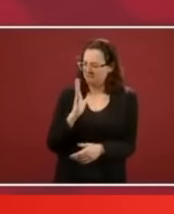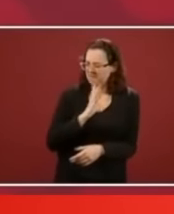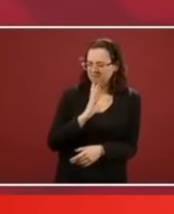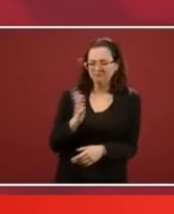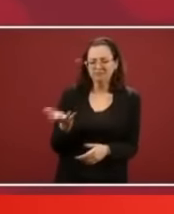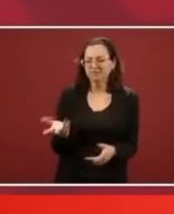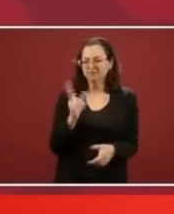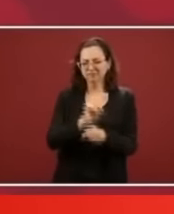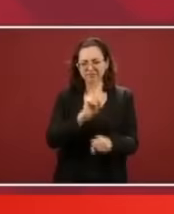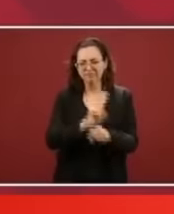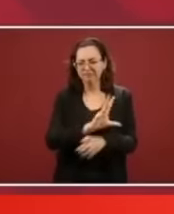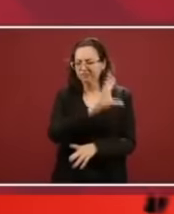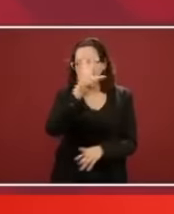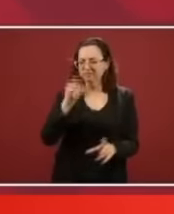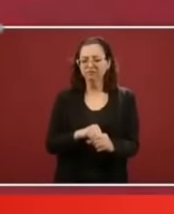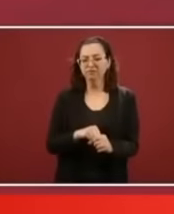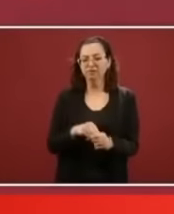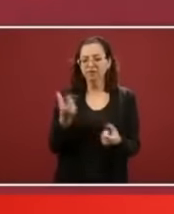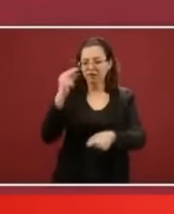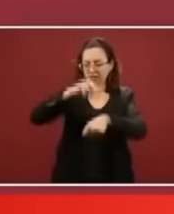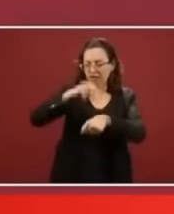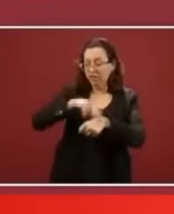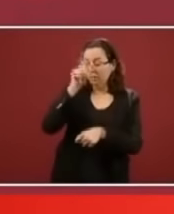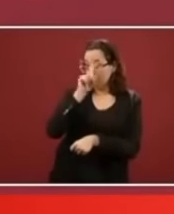Nosotros, de acuerdo a la recomendación de los médicos,